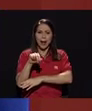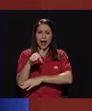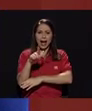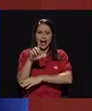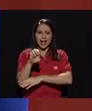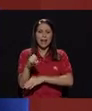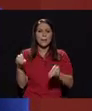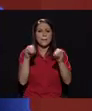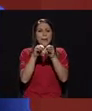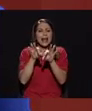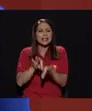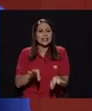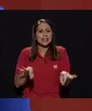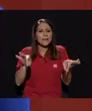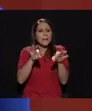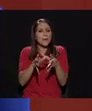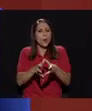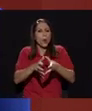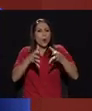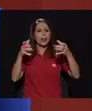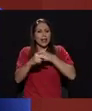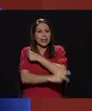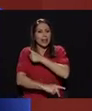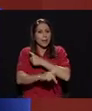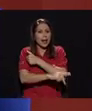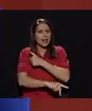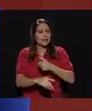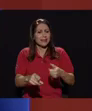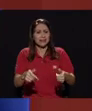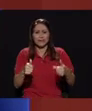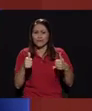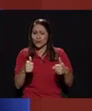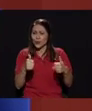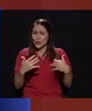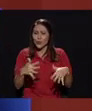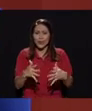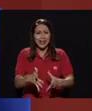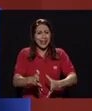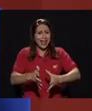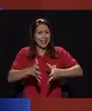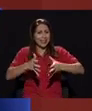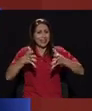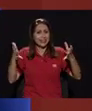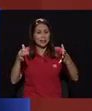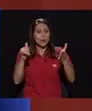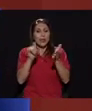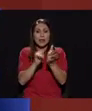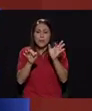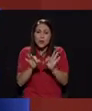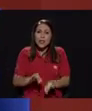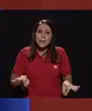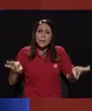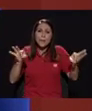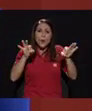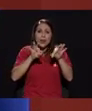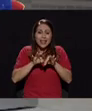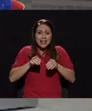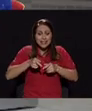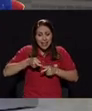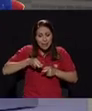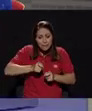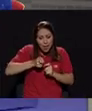país, más grande, y que es un humedal riquísimo, grandísimo, y además tiene una importancia